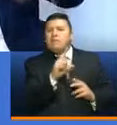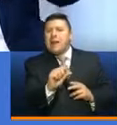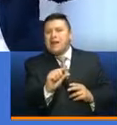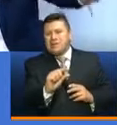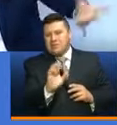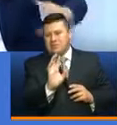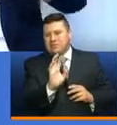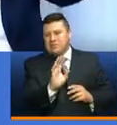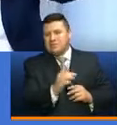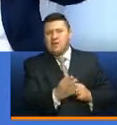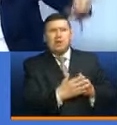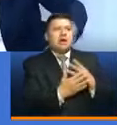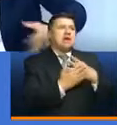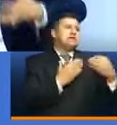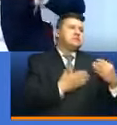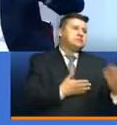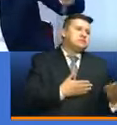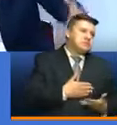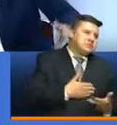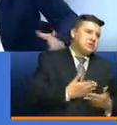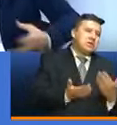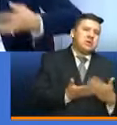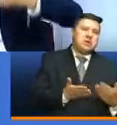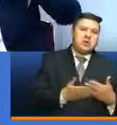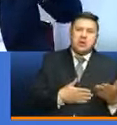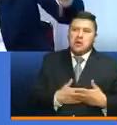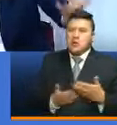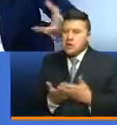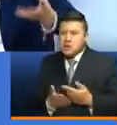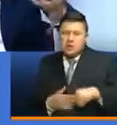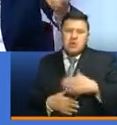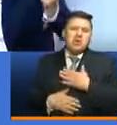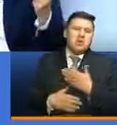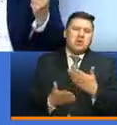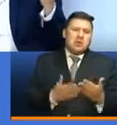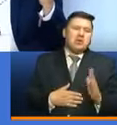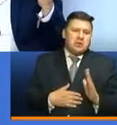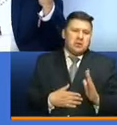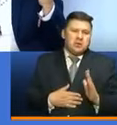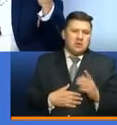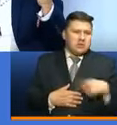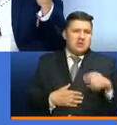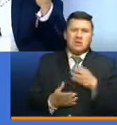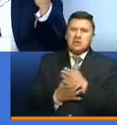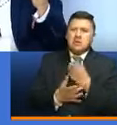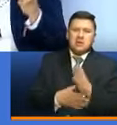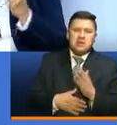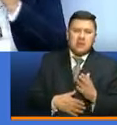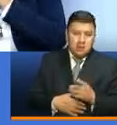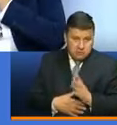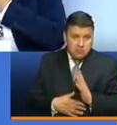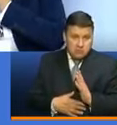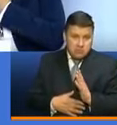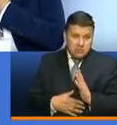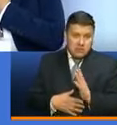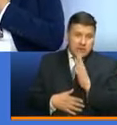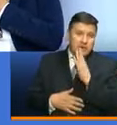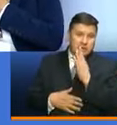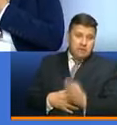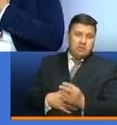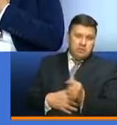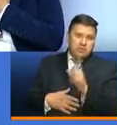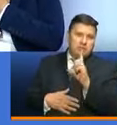en un momento en que va a salir a hacer sus compras en el supermercado, que va a salir a cualquier diligencia que tiene, realmente le